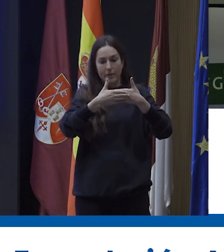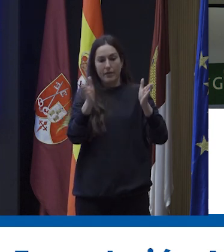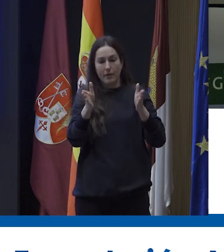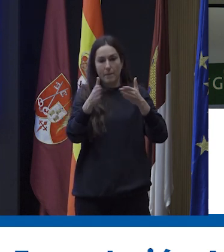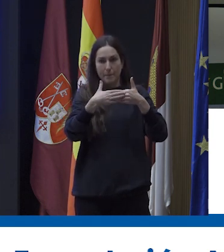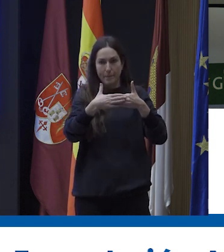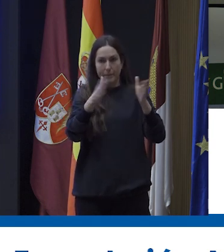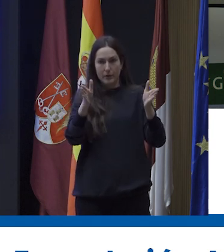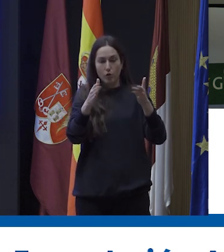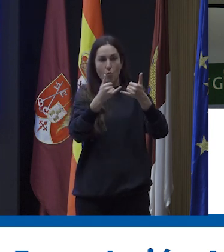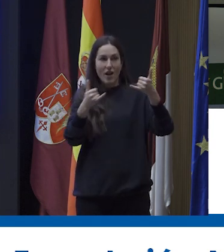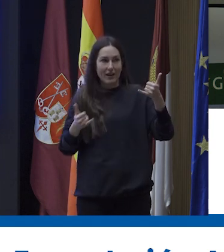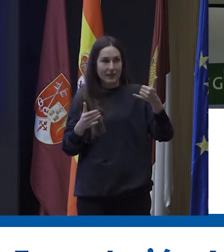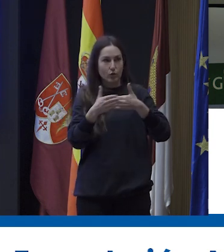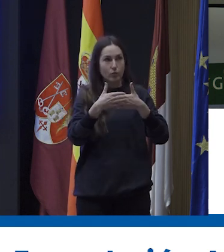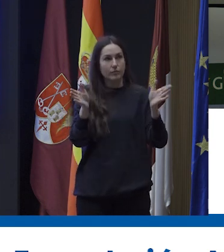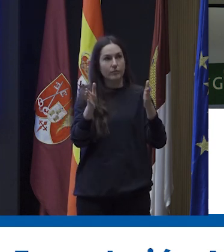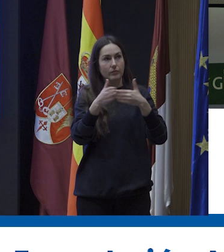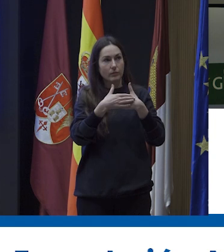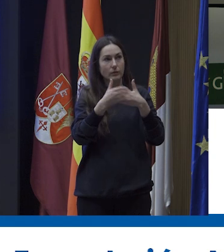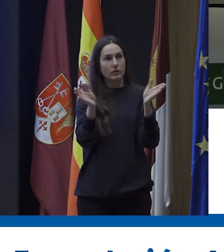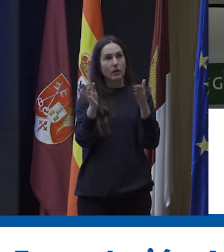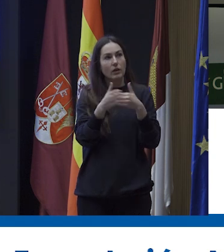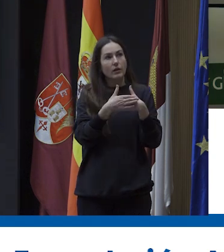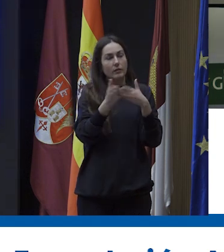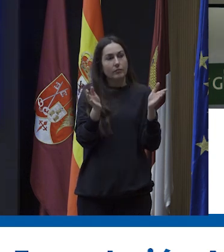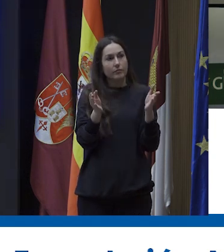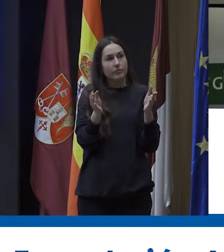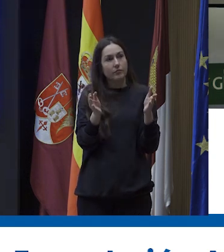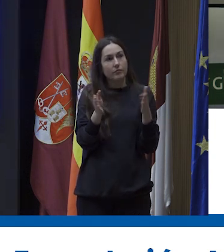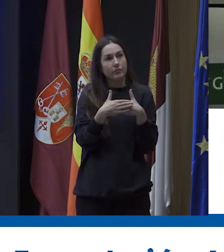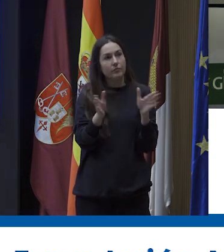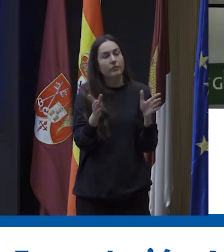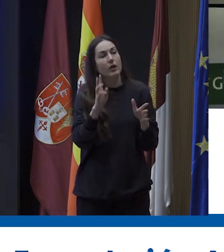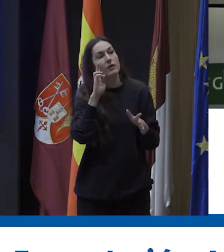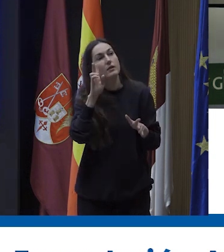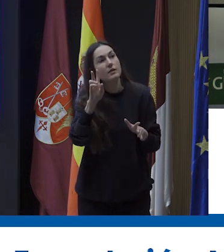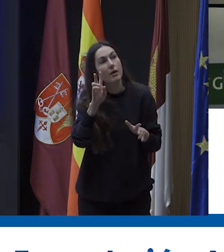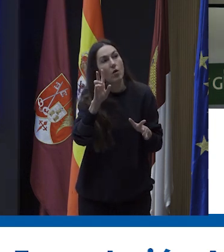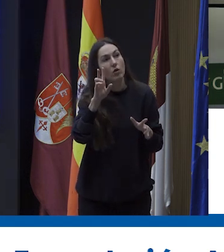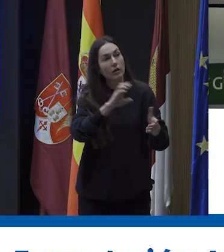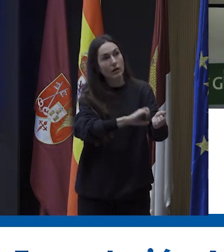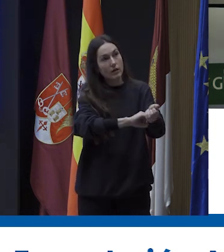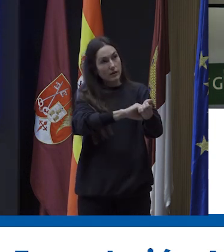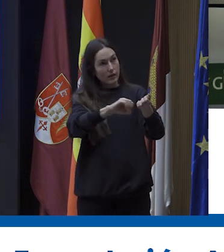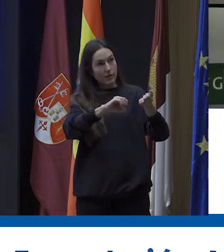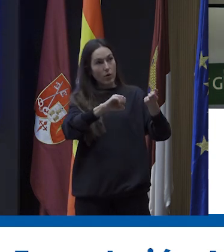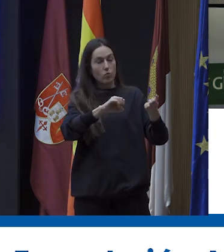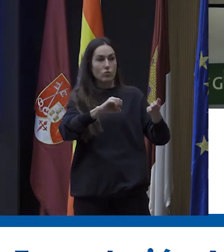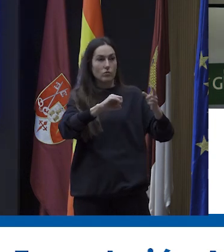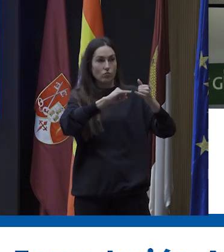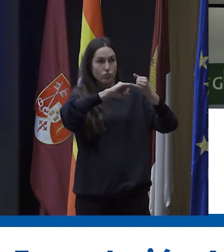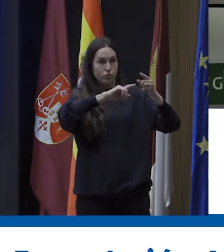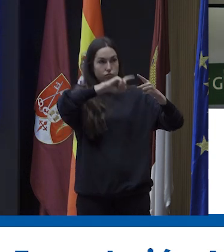coordina. Por lo que veían es que cuando se ligaba una arteria, una de las cosas que podía pasar es que el corazón se descoordinaba totalmente,